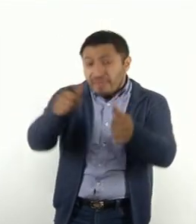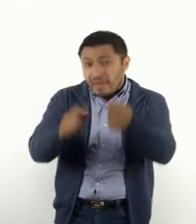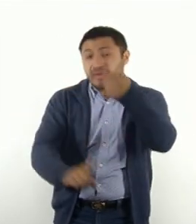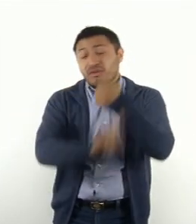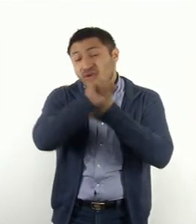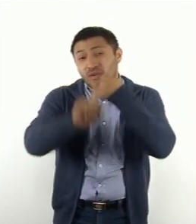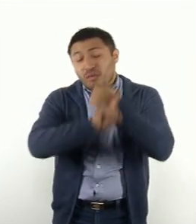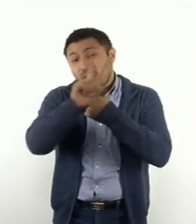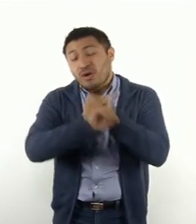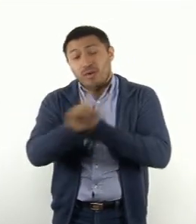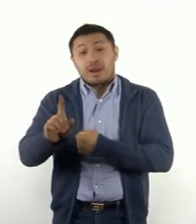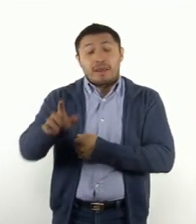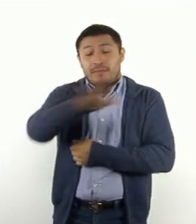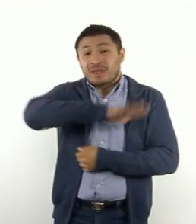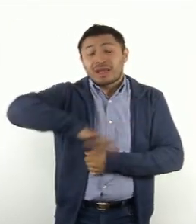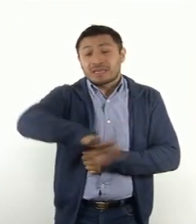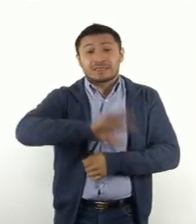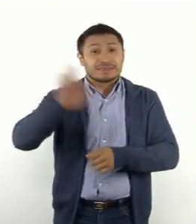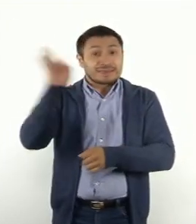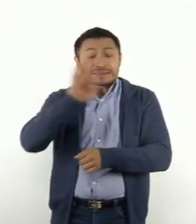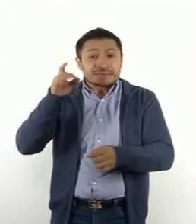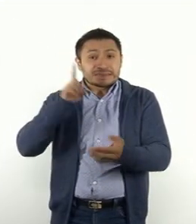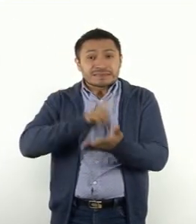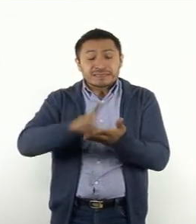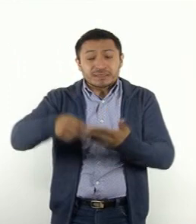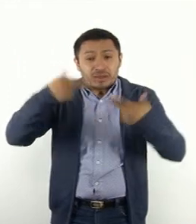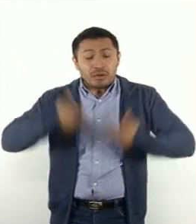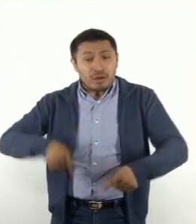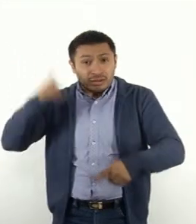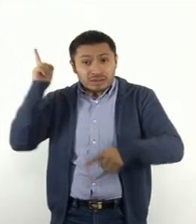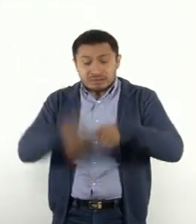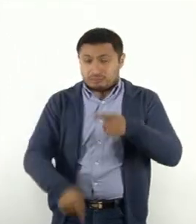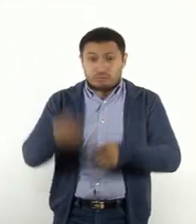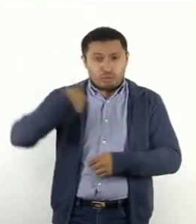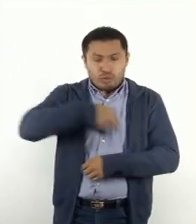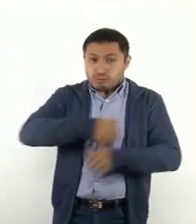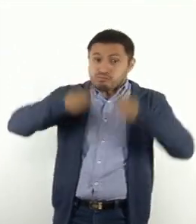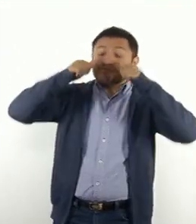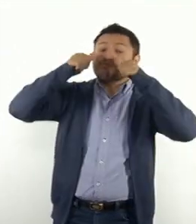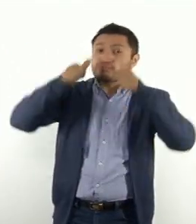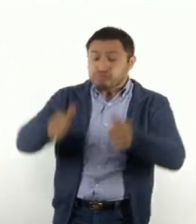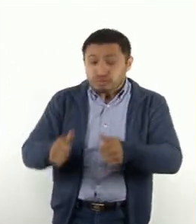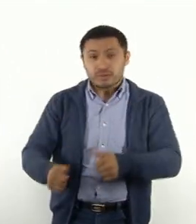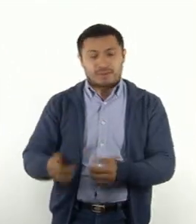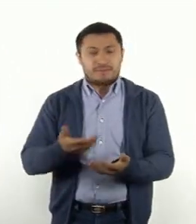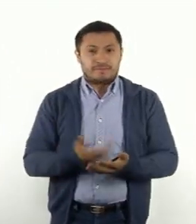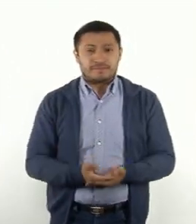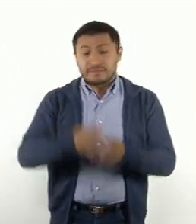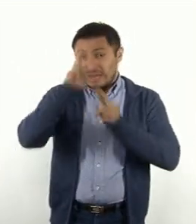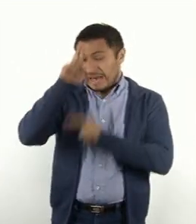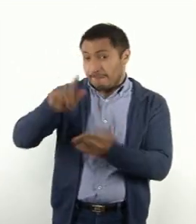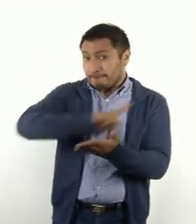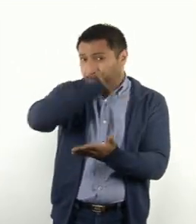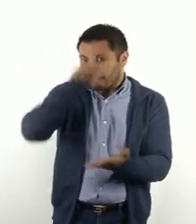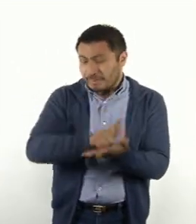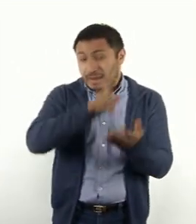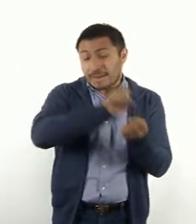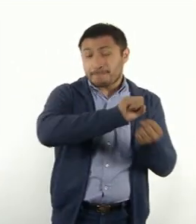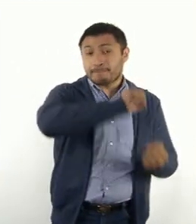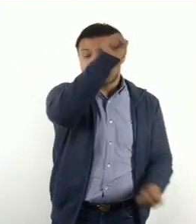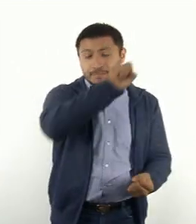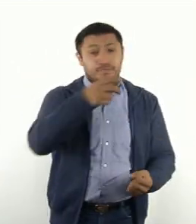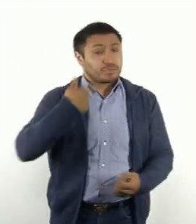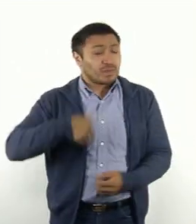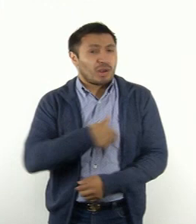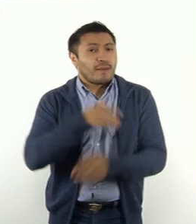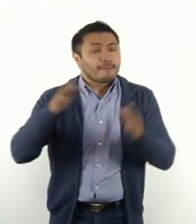contra los derechos humanos, el bien común y el respeto y apego a las leyes constitucionales. Participar